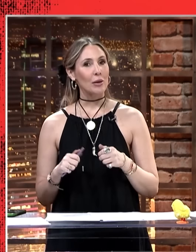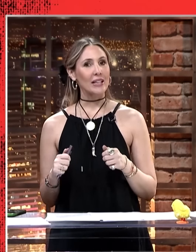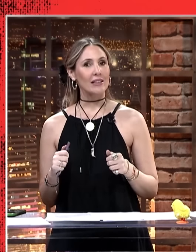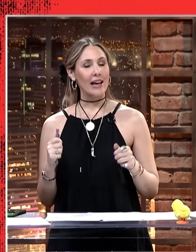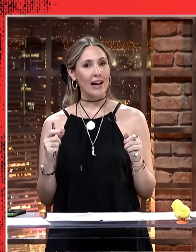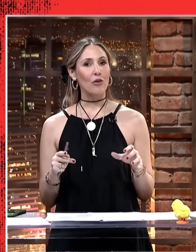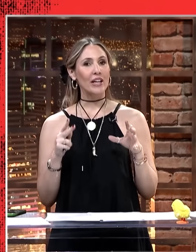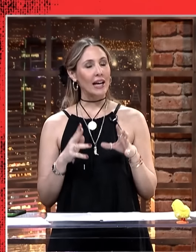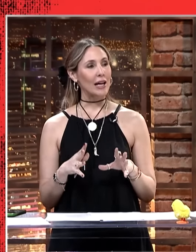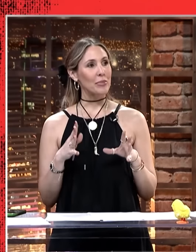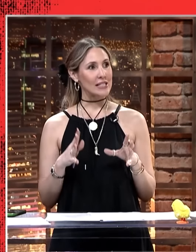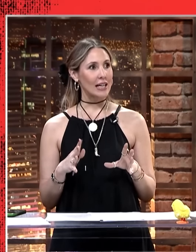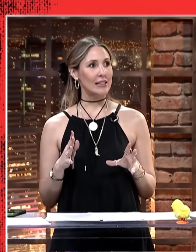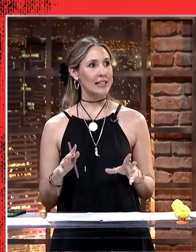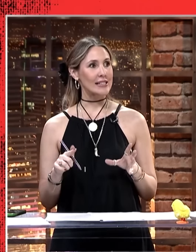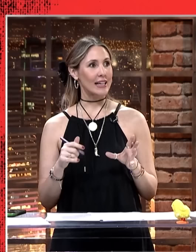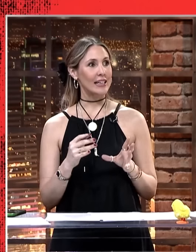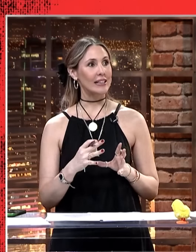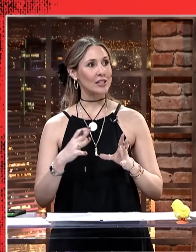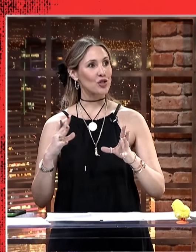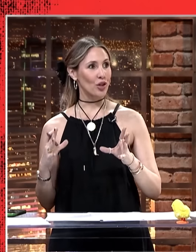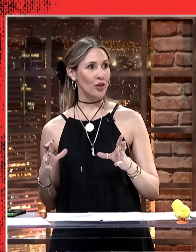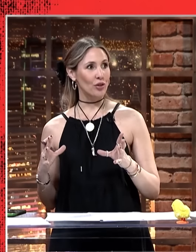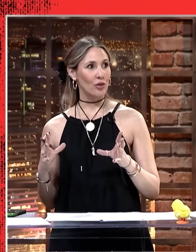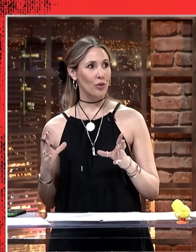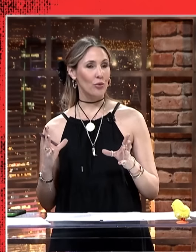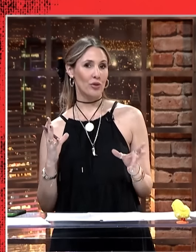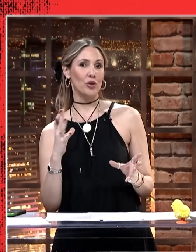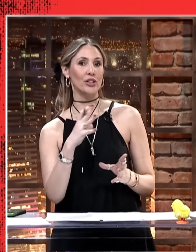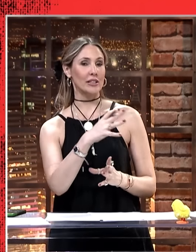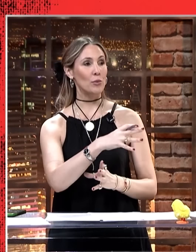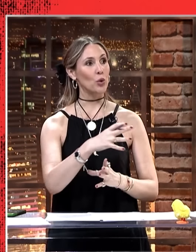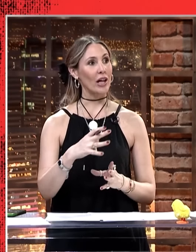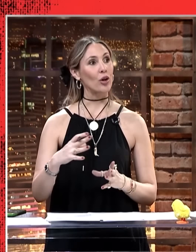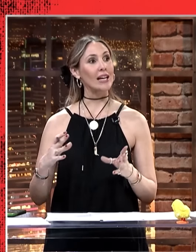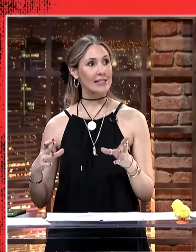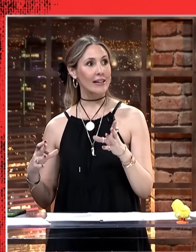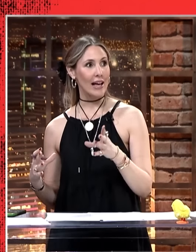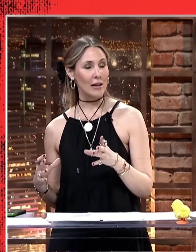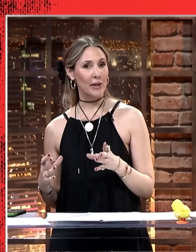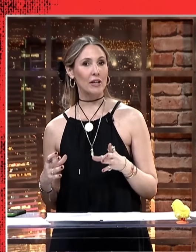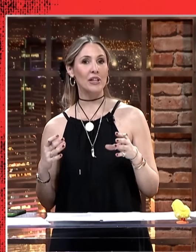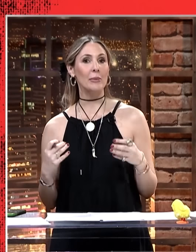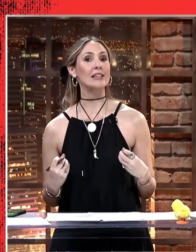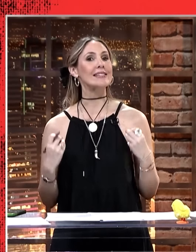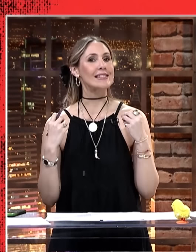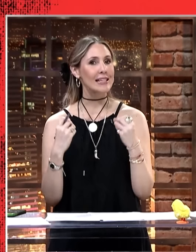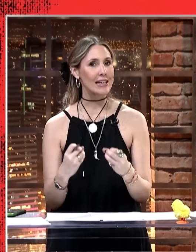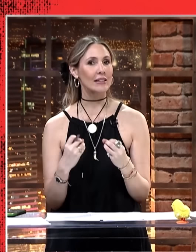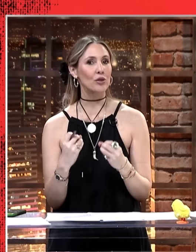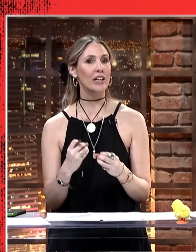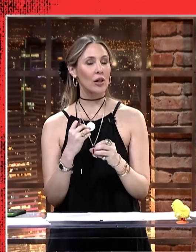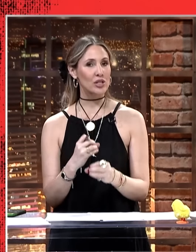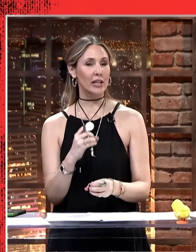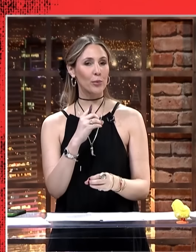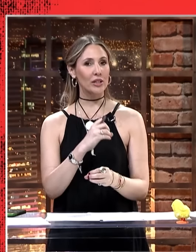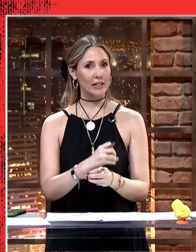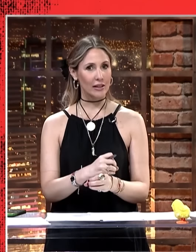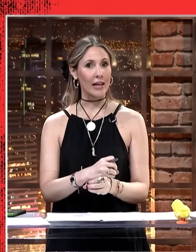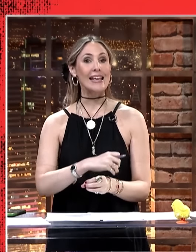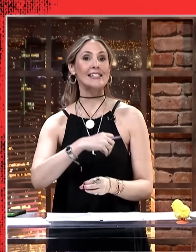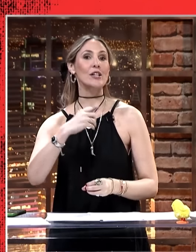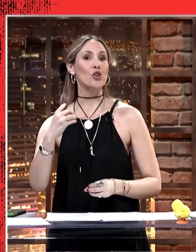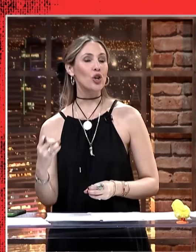Entonces, finalmente, acá obliga a las empresas a tener ese canal de atención donde está involucrado el CERNAC para que finalmente sí estén obligados a